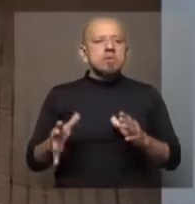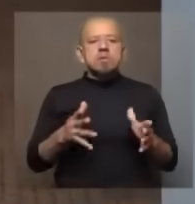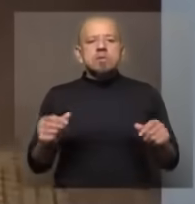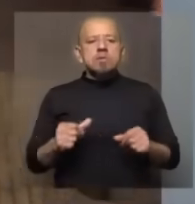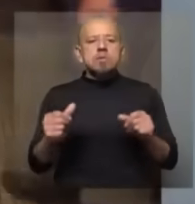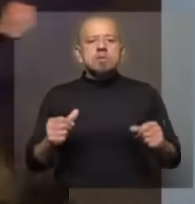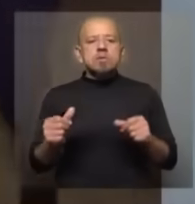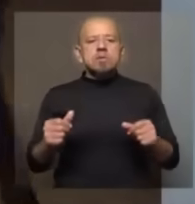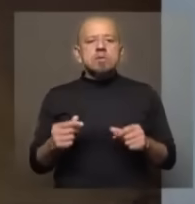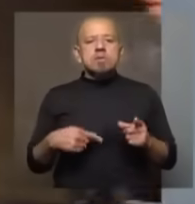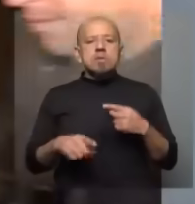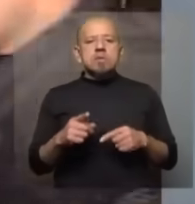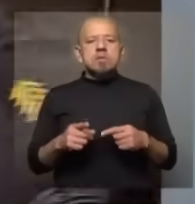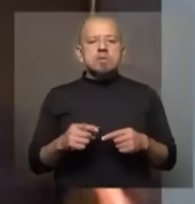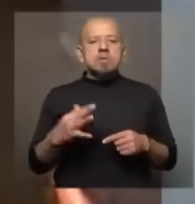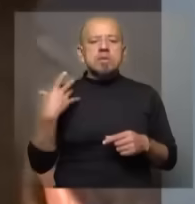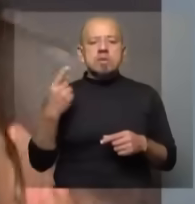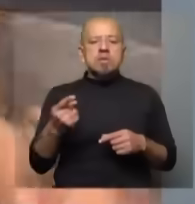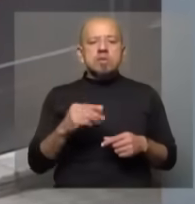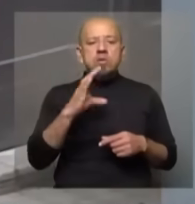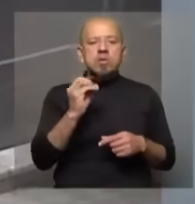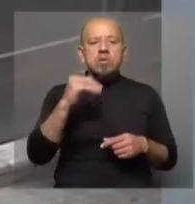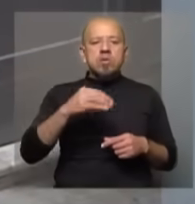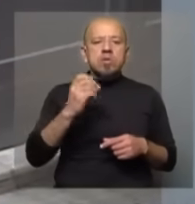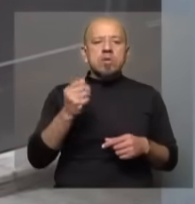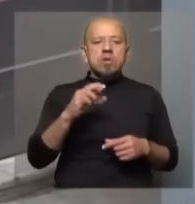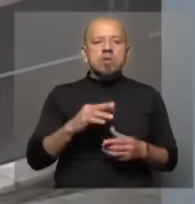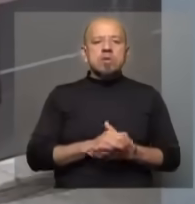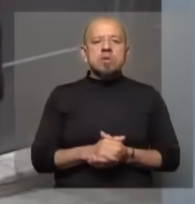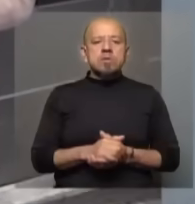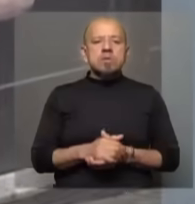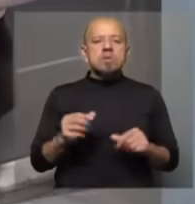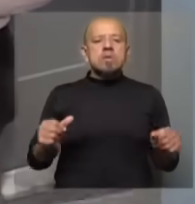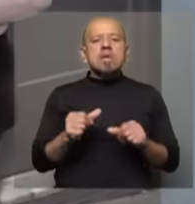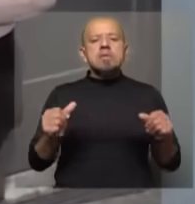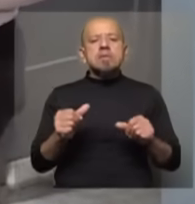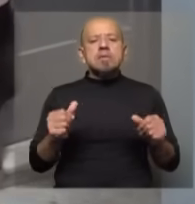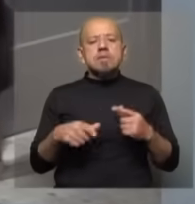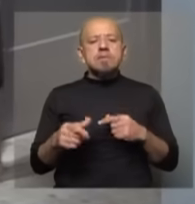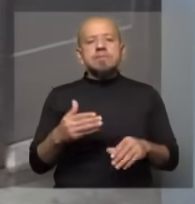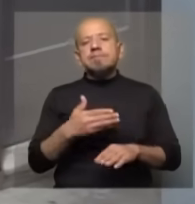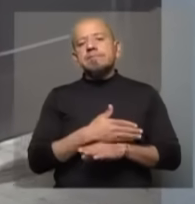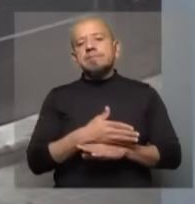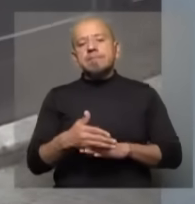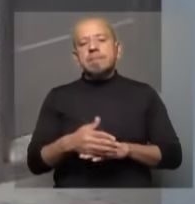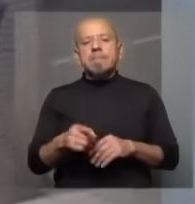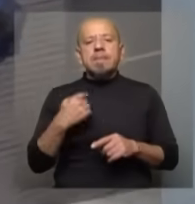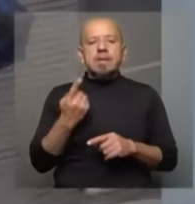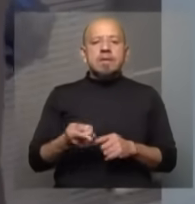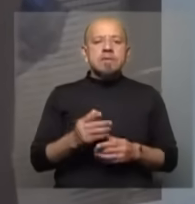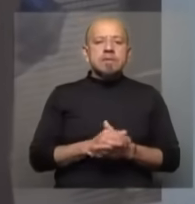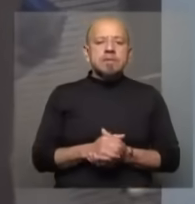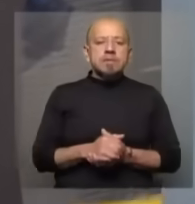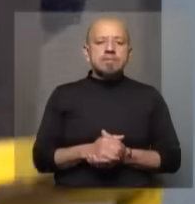qué área específica es el director del concar hac para que vamos a ver después de mañana porque mañana